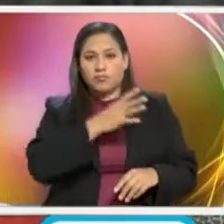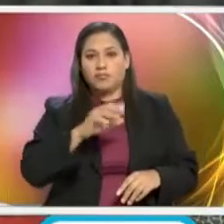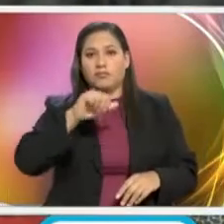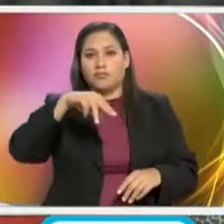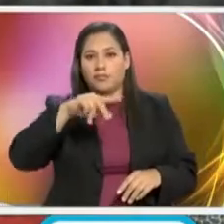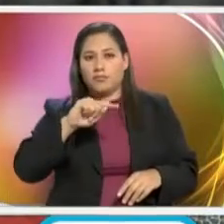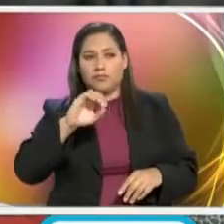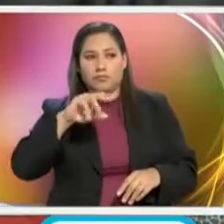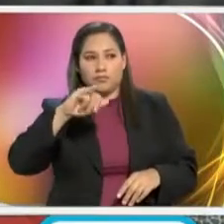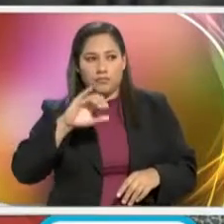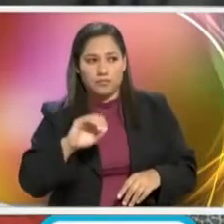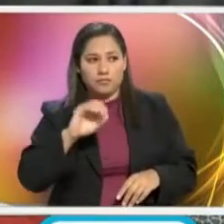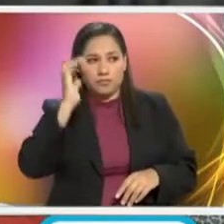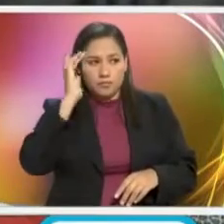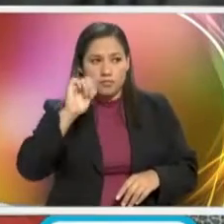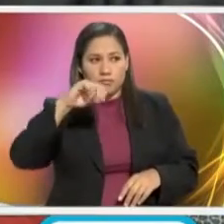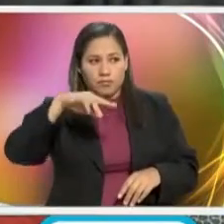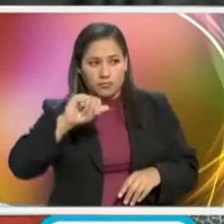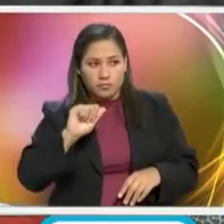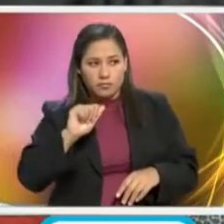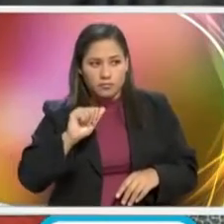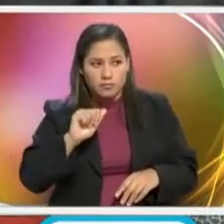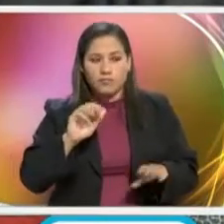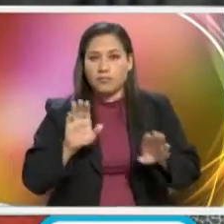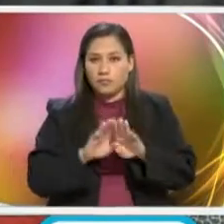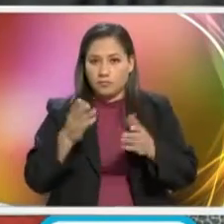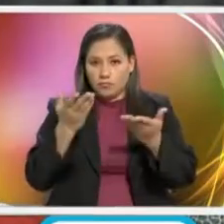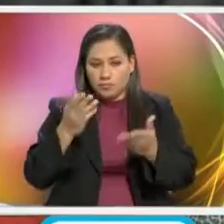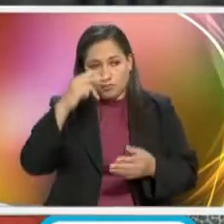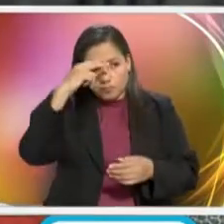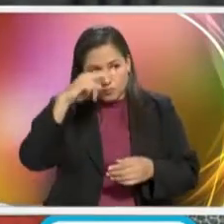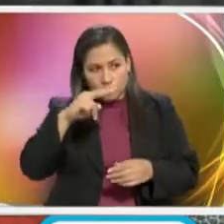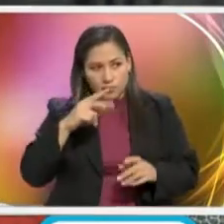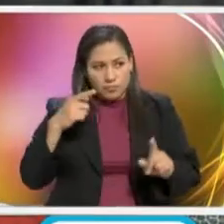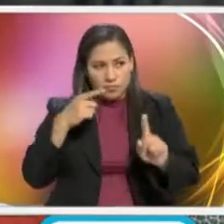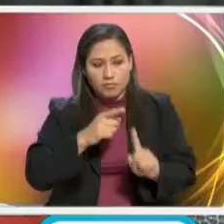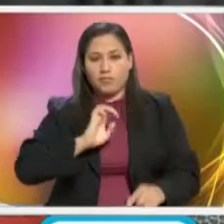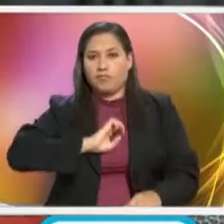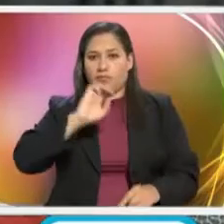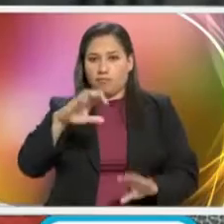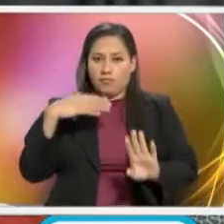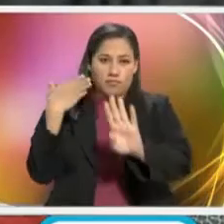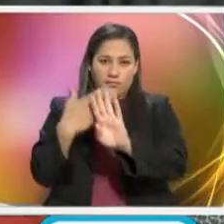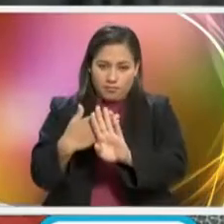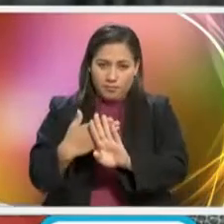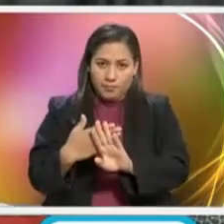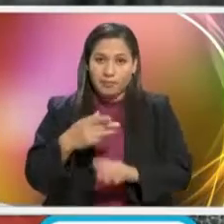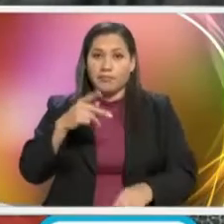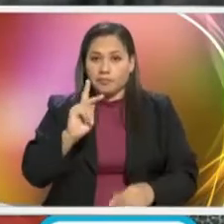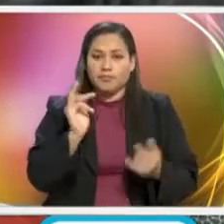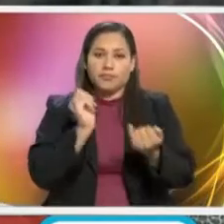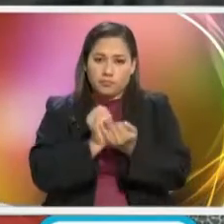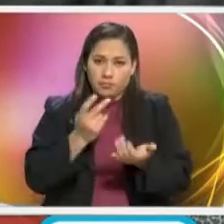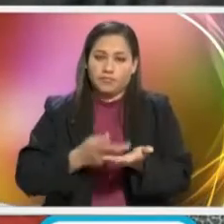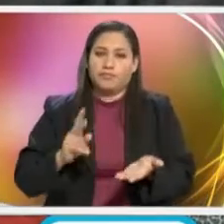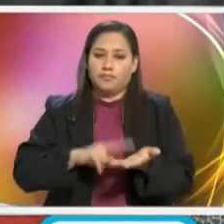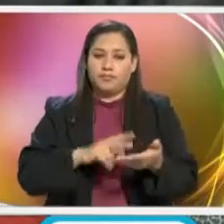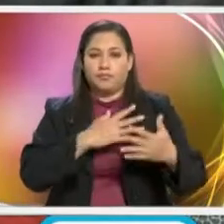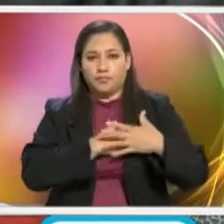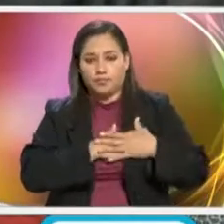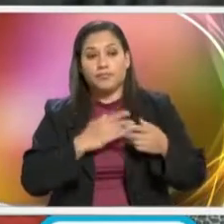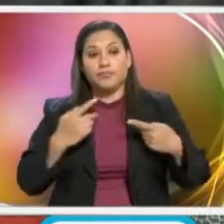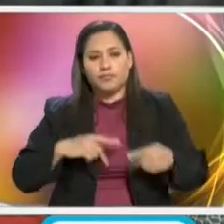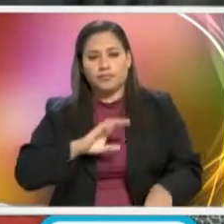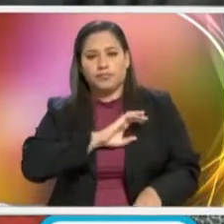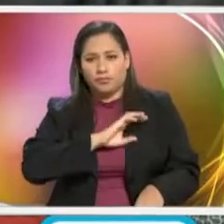Antonio López de Santa Anna, que cromosomáticamente el mexicano estamos destinados a odiarlo, pero también a amarlo. Es un personaje que la